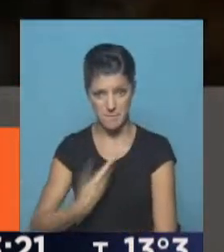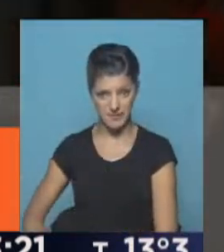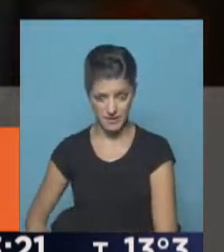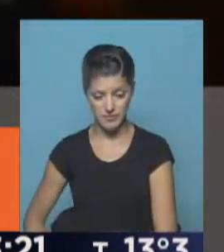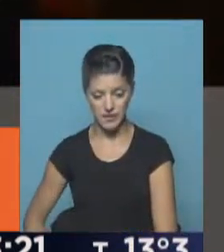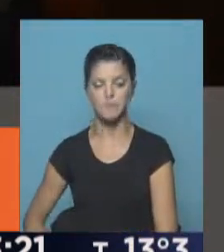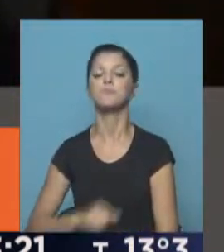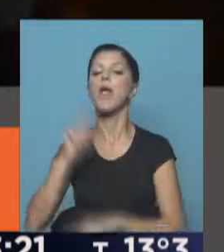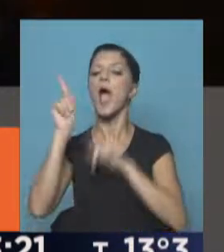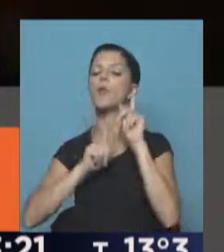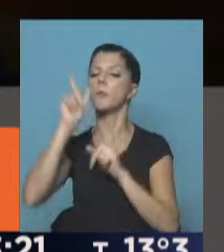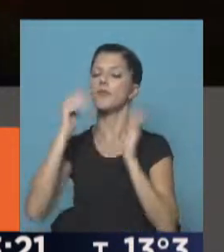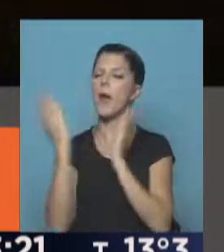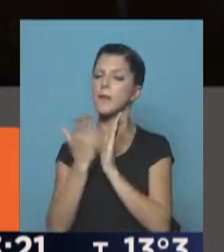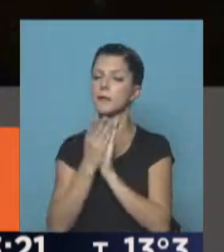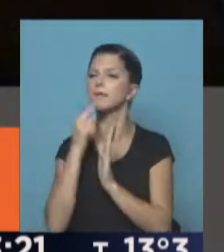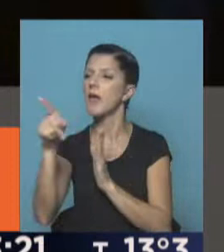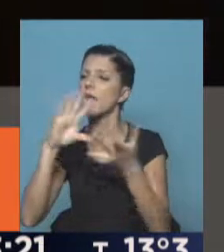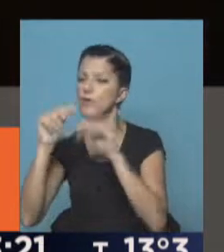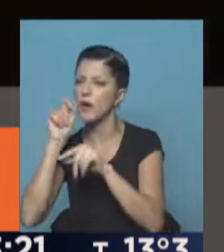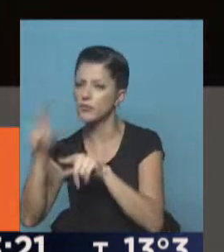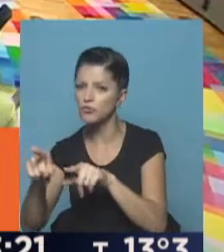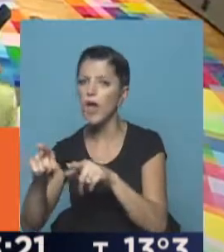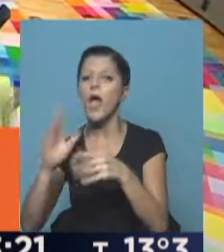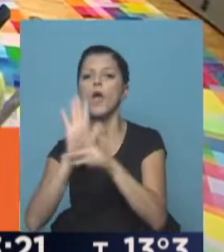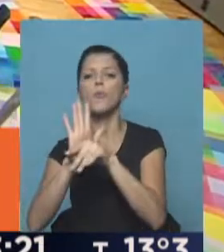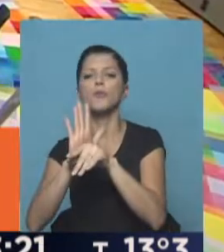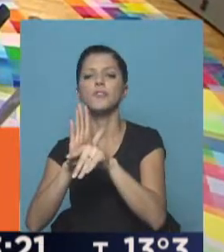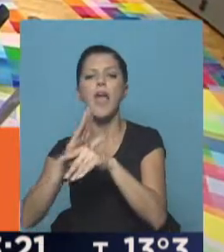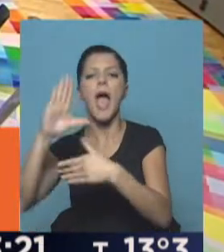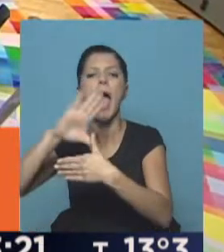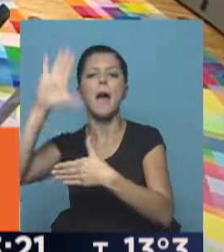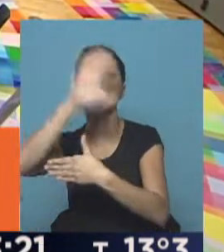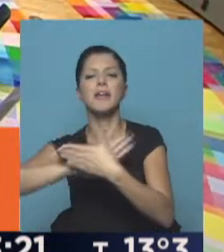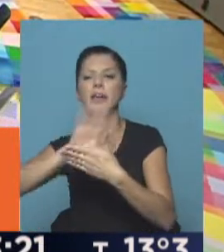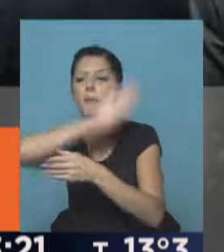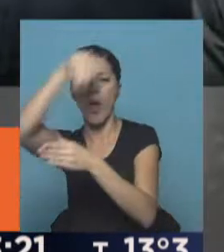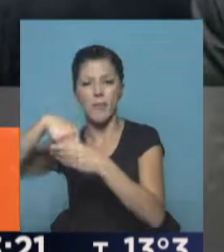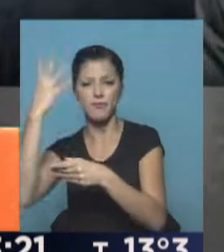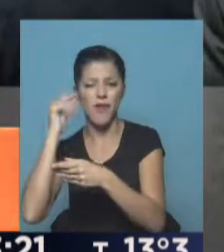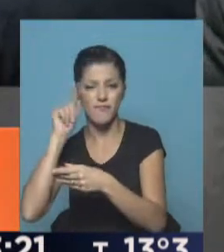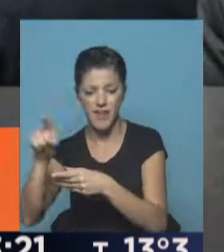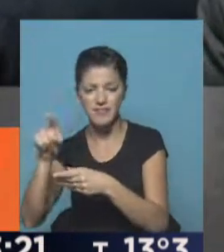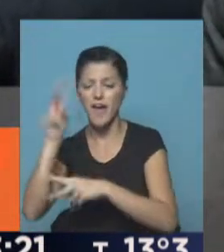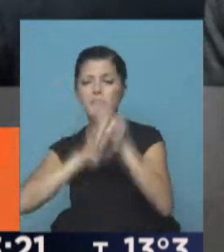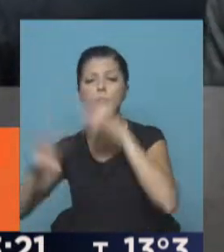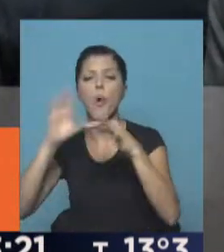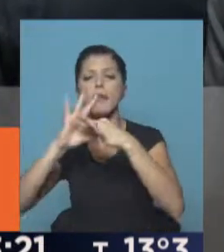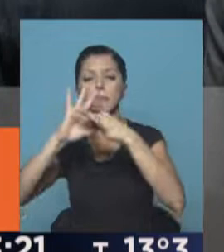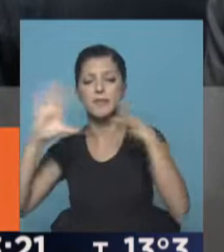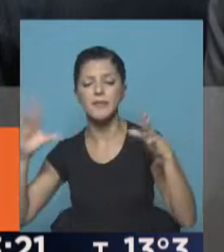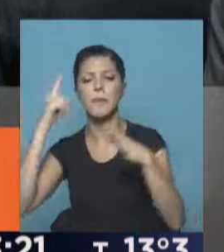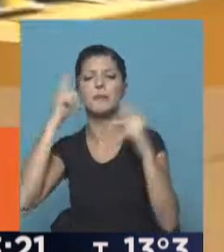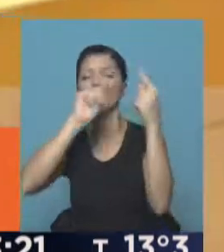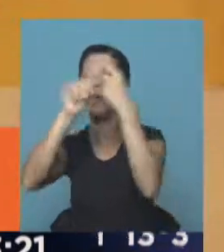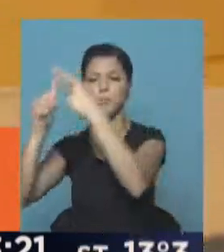de Macron es lo más parecido a una americanización de Francia y la dilución de su tradición de independencia hacia un perfil globalizado